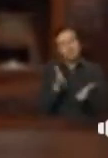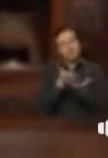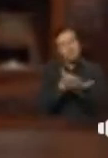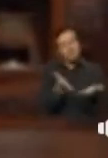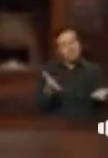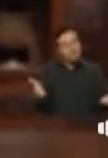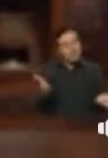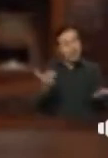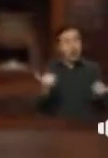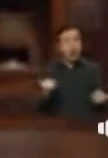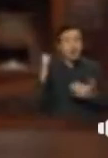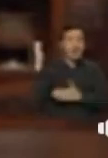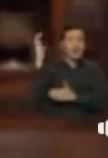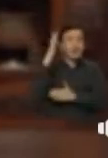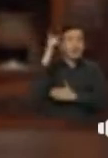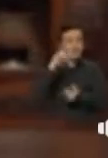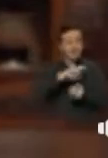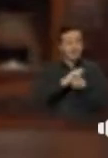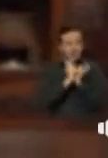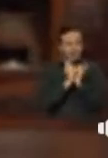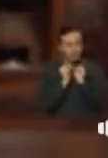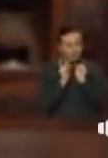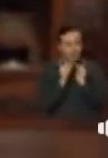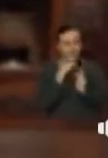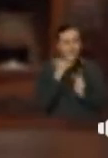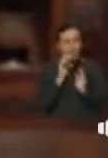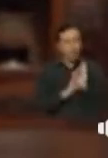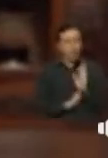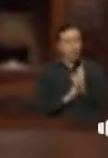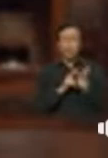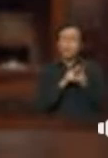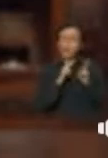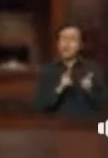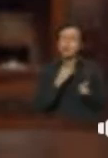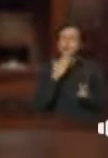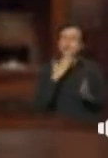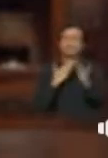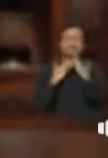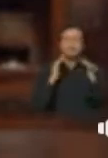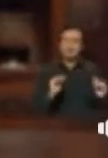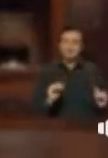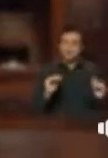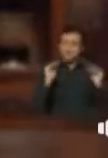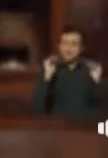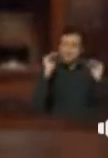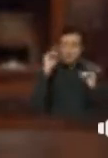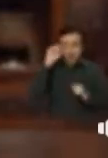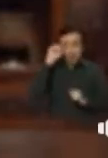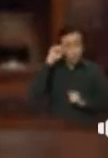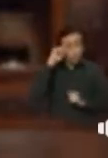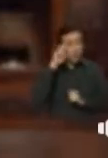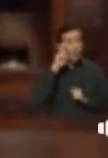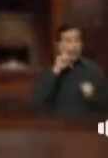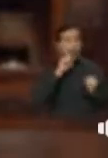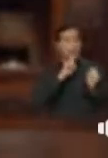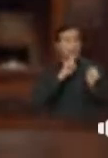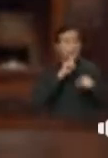transformemos la emergencia en la oportunidad de ser cada vez mejores seres humanos. No nos olvidemos, hay que cuidar al